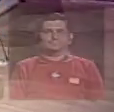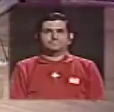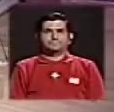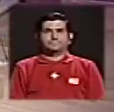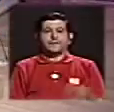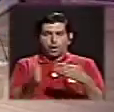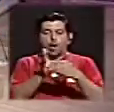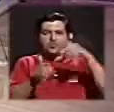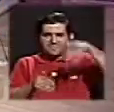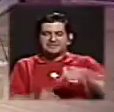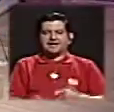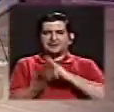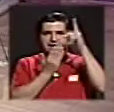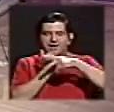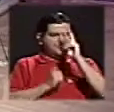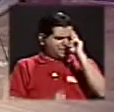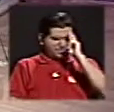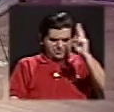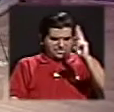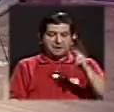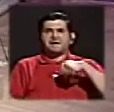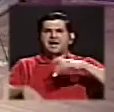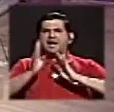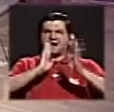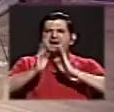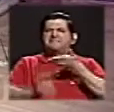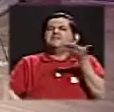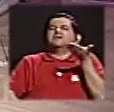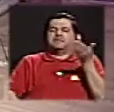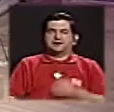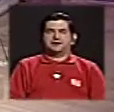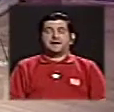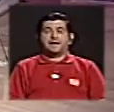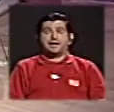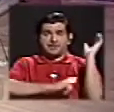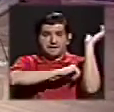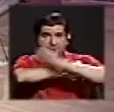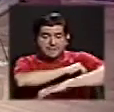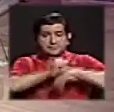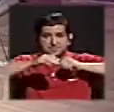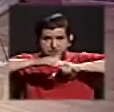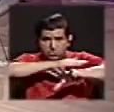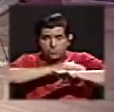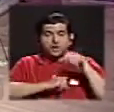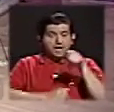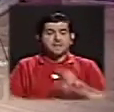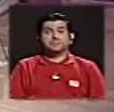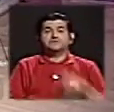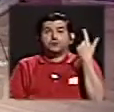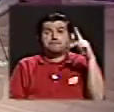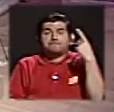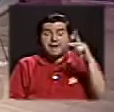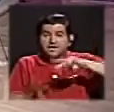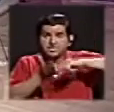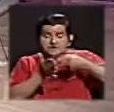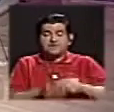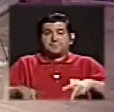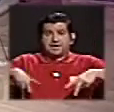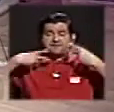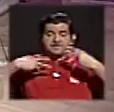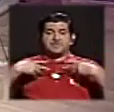Estamos de regreso en Irreverencias y estamos hablando sobre la penalización del aborto y cómo esto pone en riesgo la vida